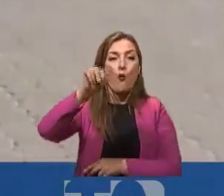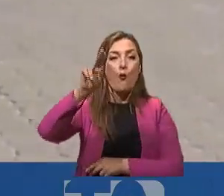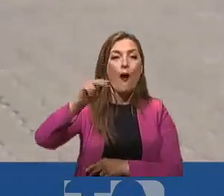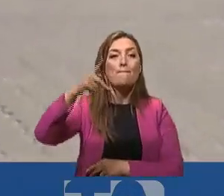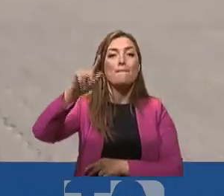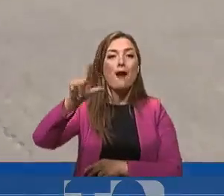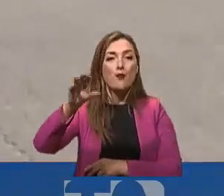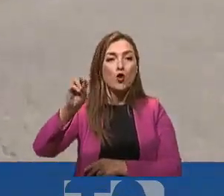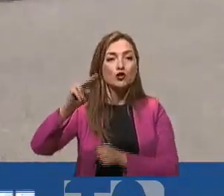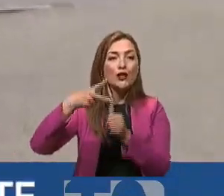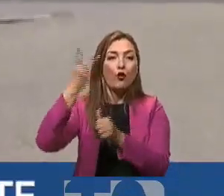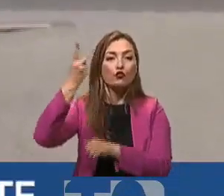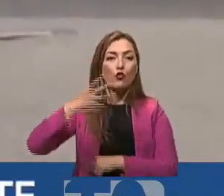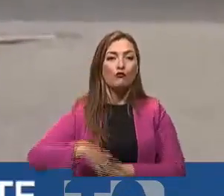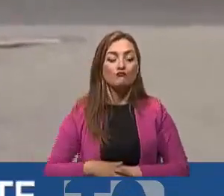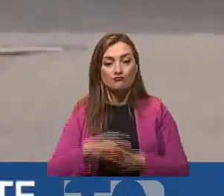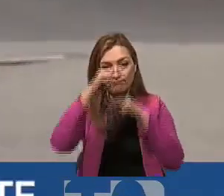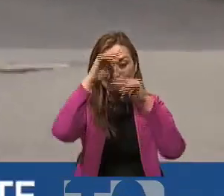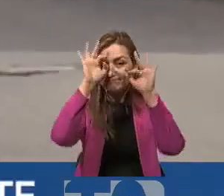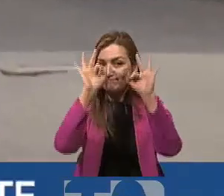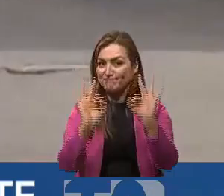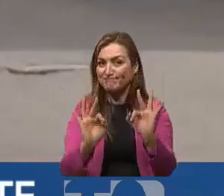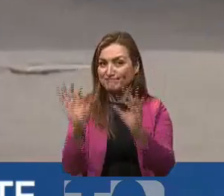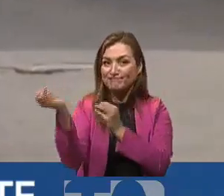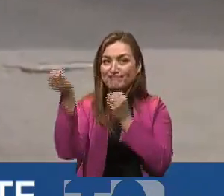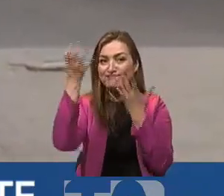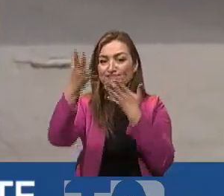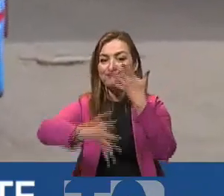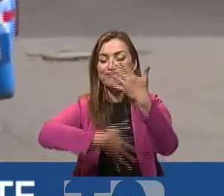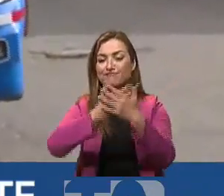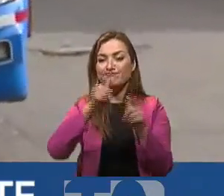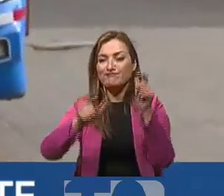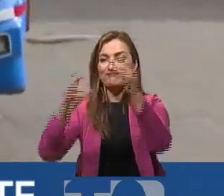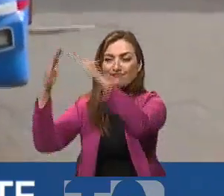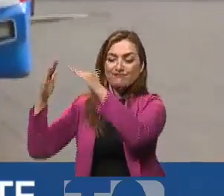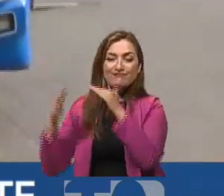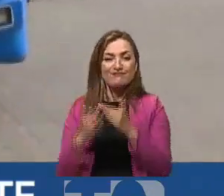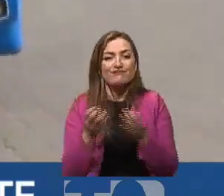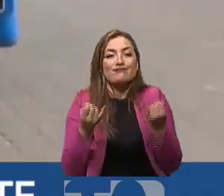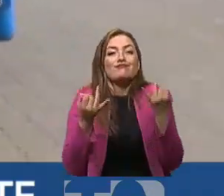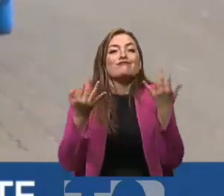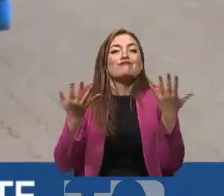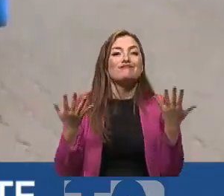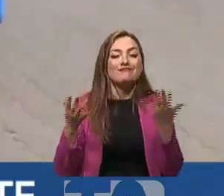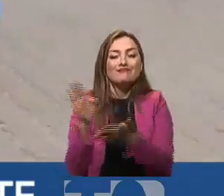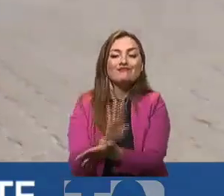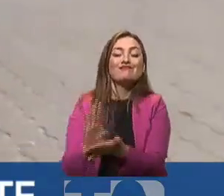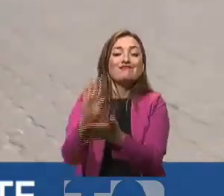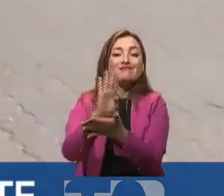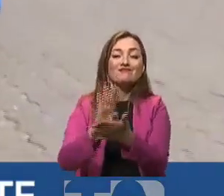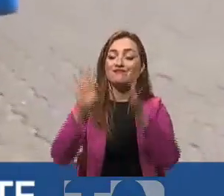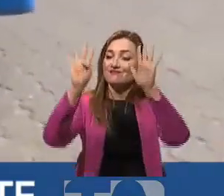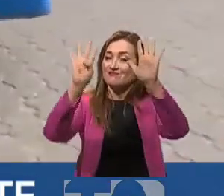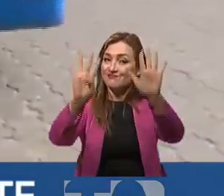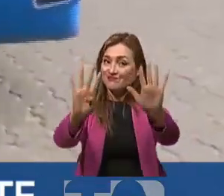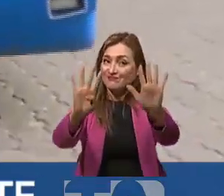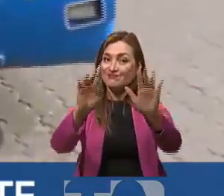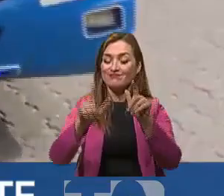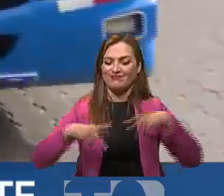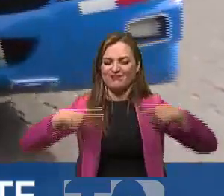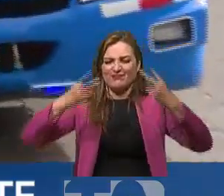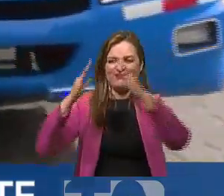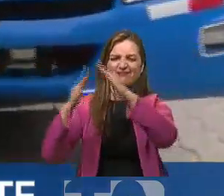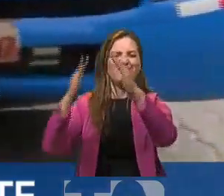II. Sin duda es una excelente noticia para todos los moradores. Son alrededor de 9 barrios, 6,000